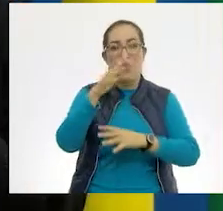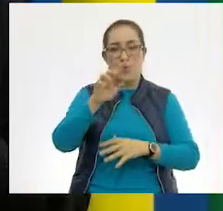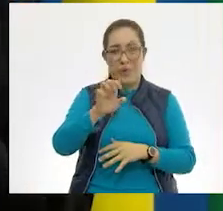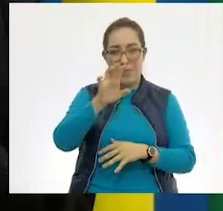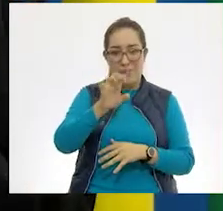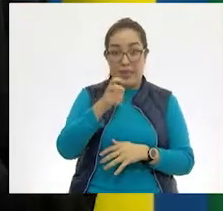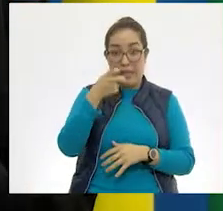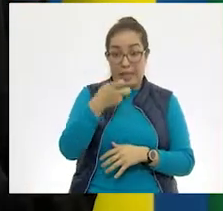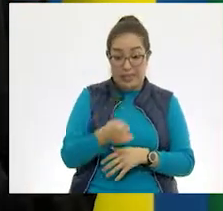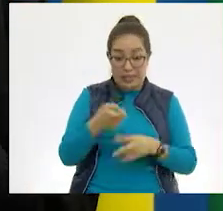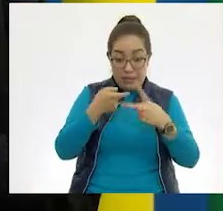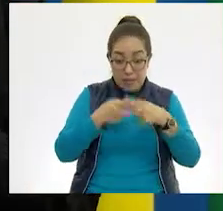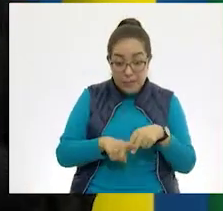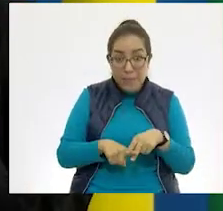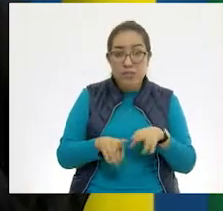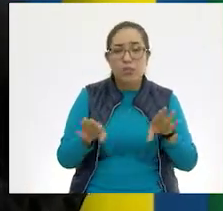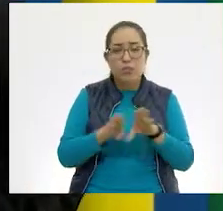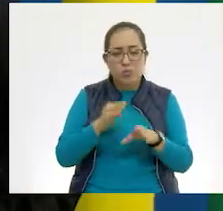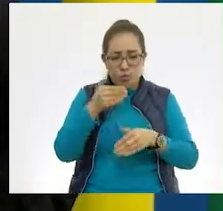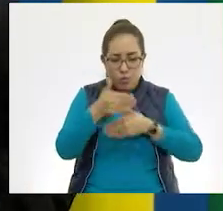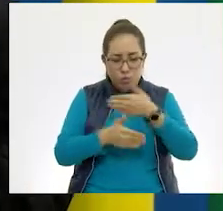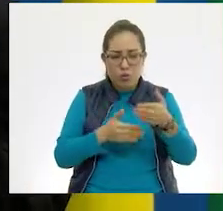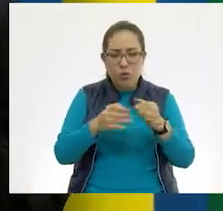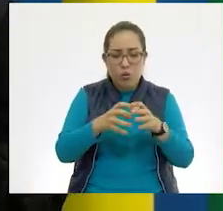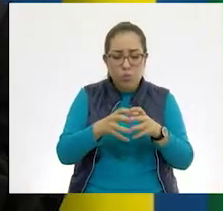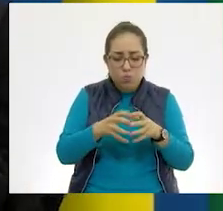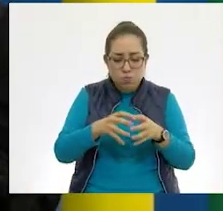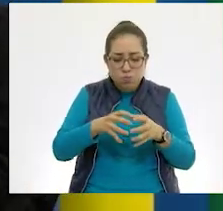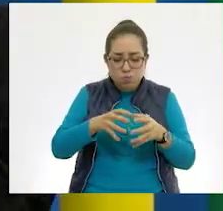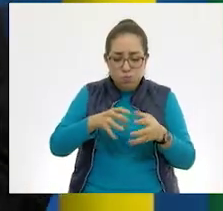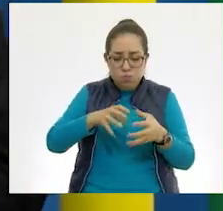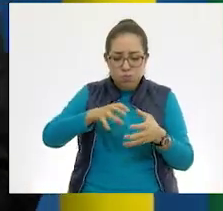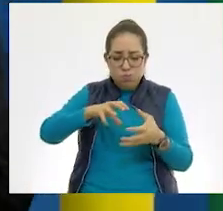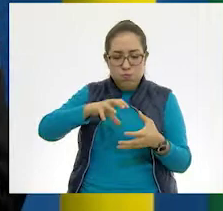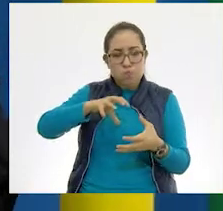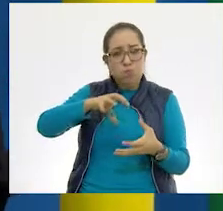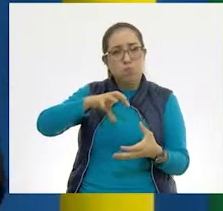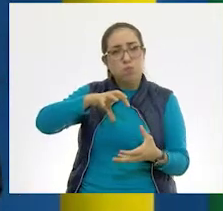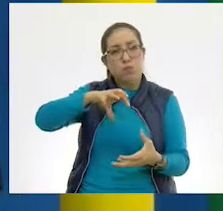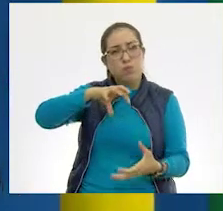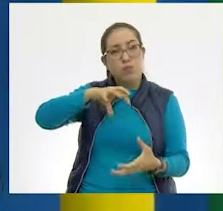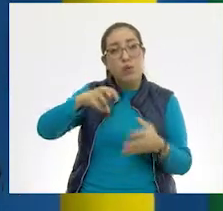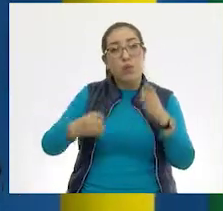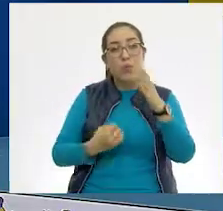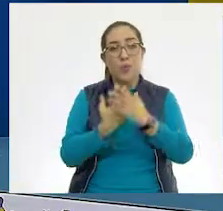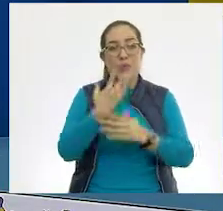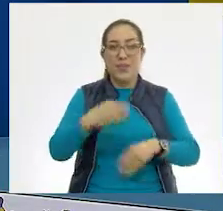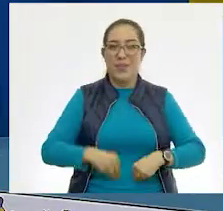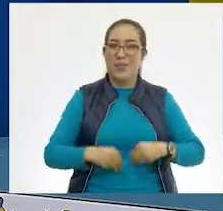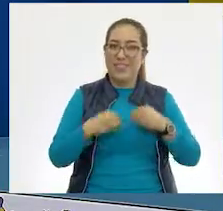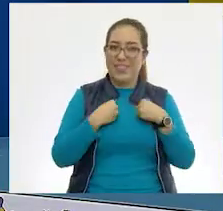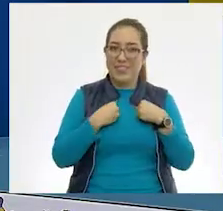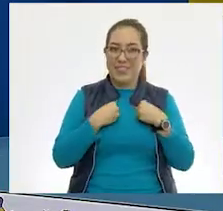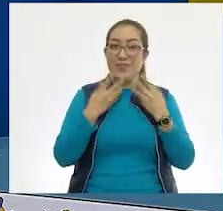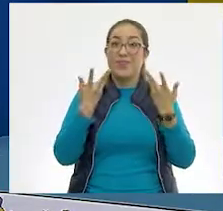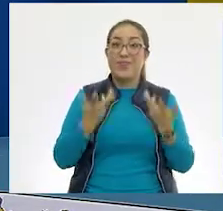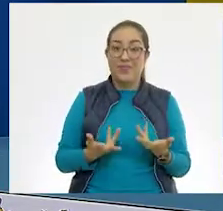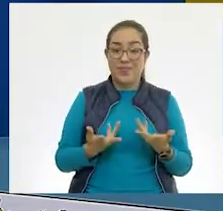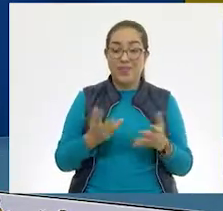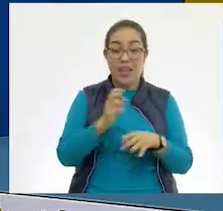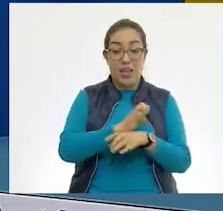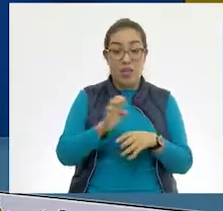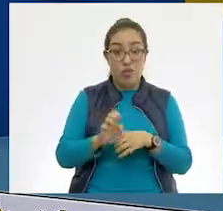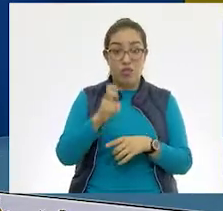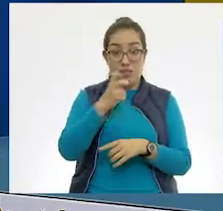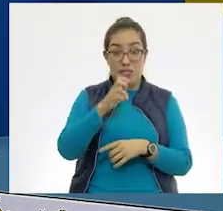Este pasará por un proceso de crecimiento hasta convertirse en un nuevo ser. Entonces, ¿el